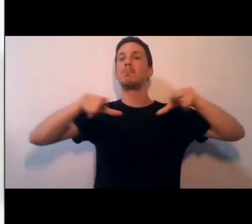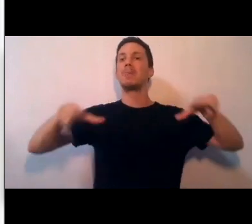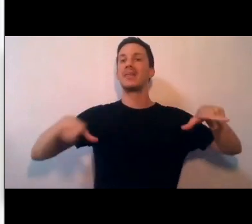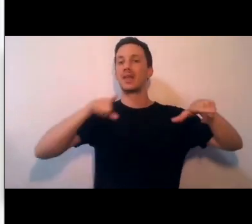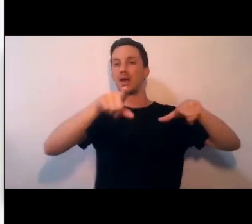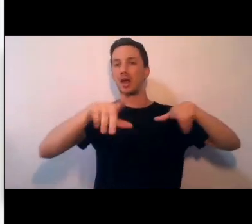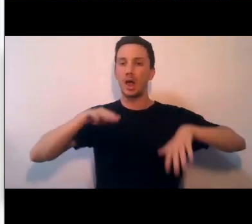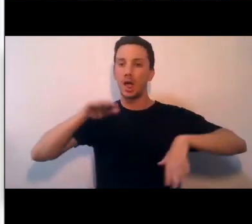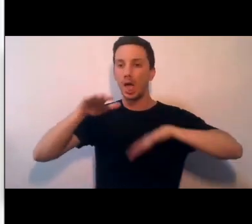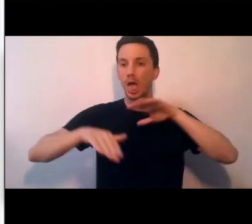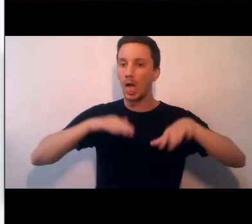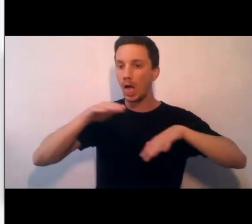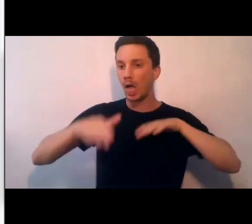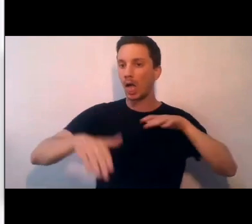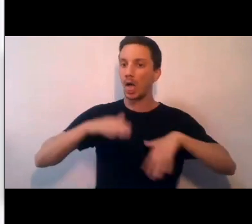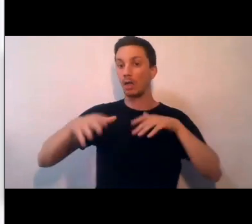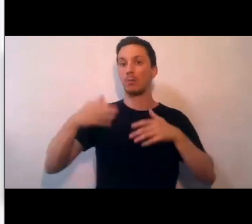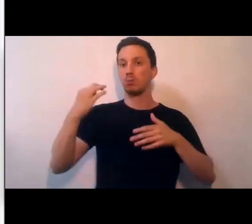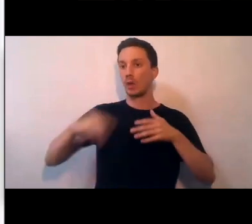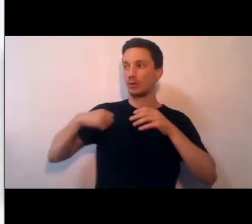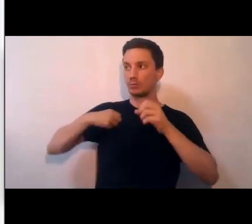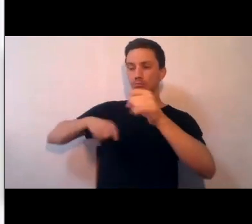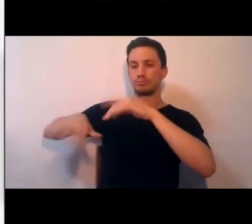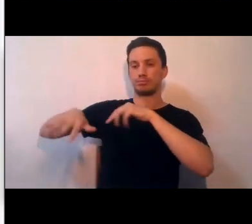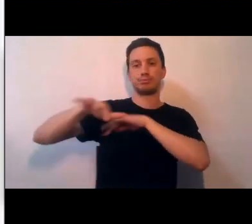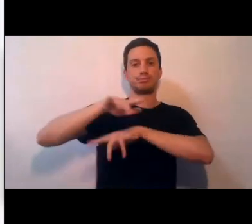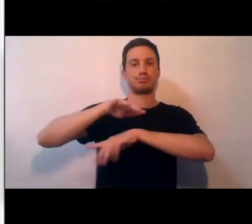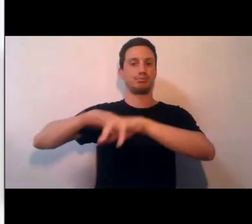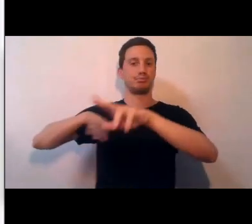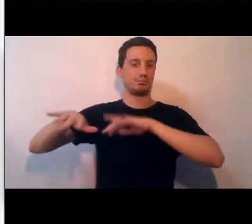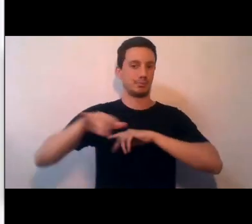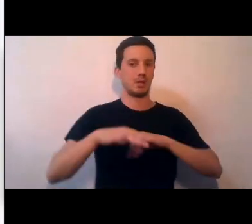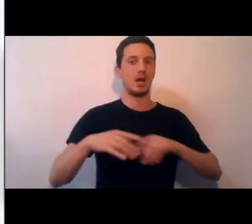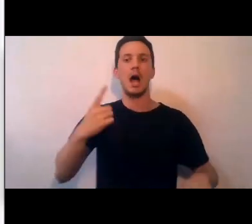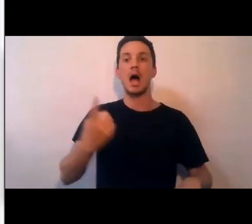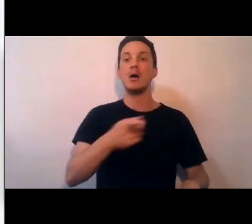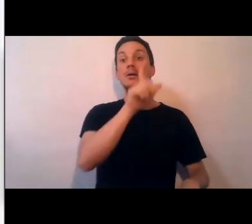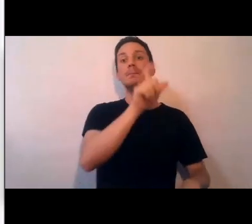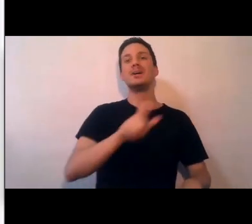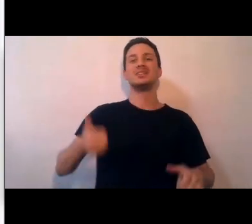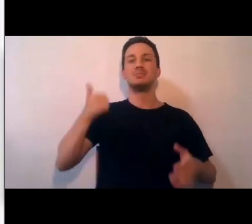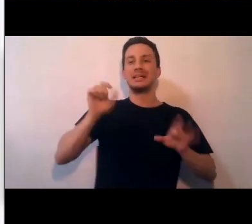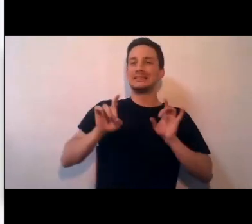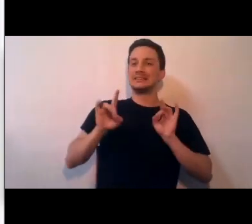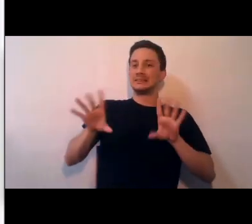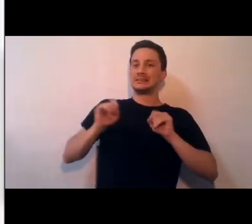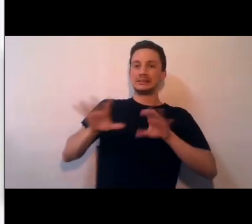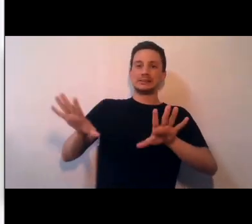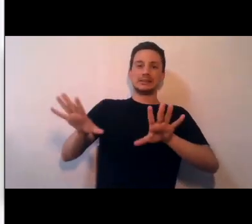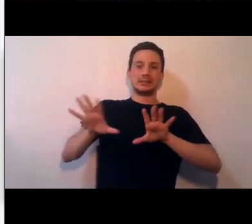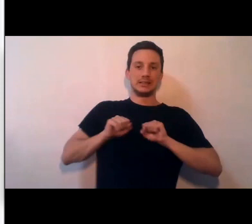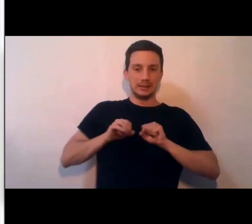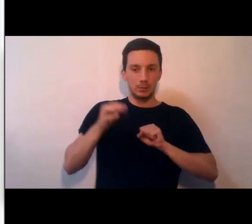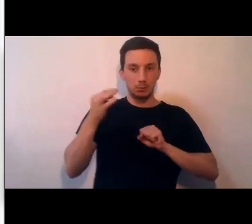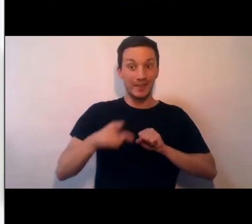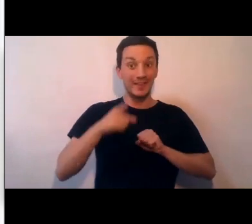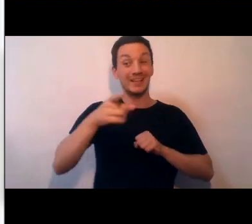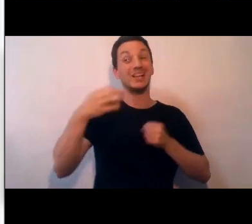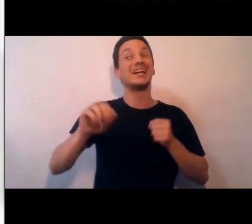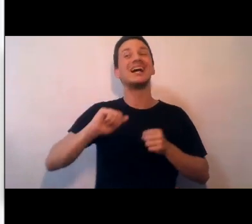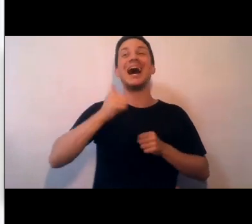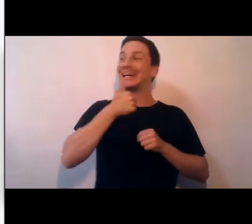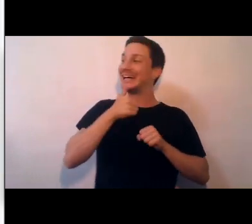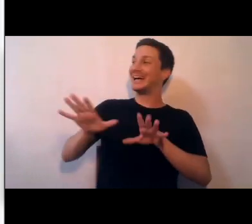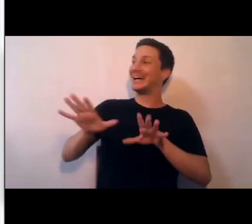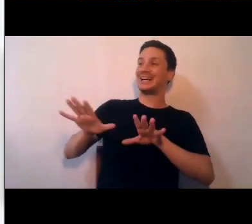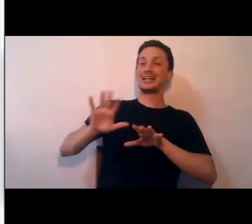sitio donde se contagian los moluscos. Hay personas que son más susceptibles y estos son los niños con dermatitis atópica, porque como hemos dicho